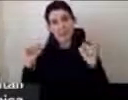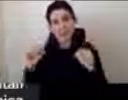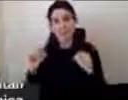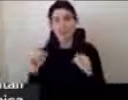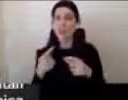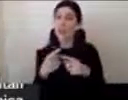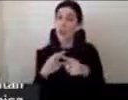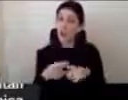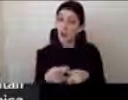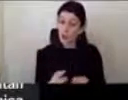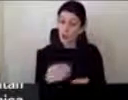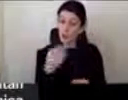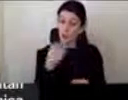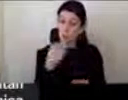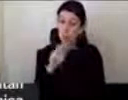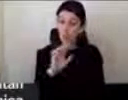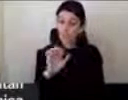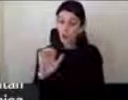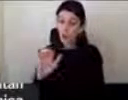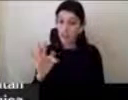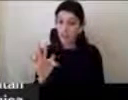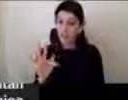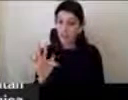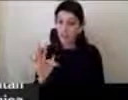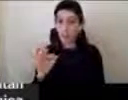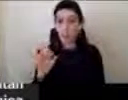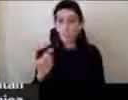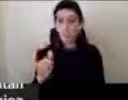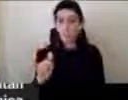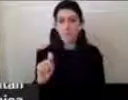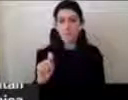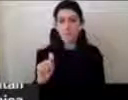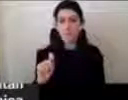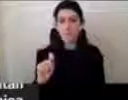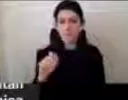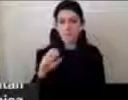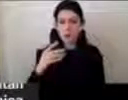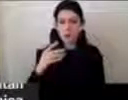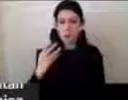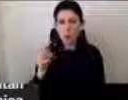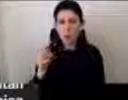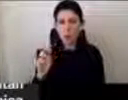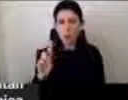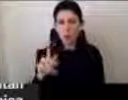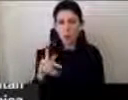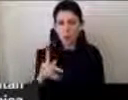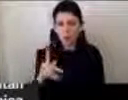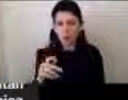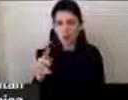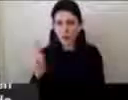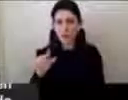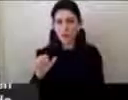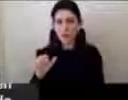este género son el Rift, el Patchwork, Sagrada y Azul.